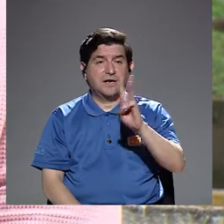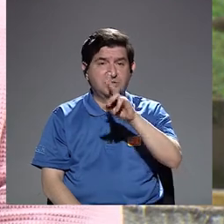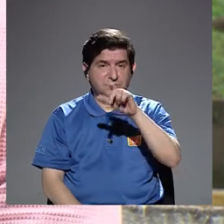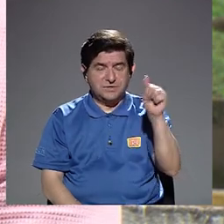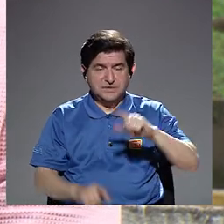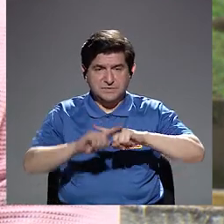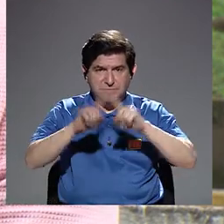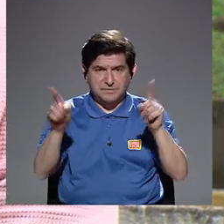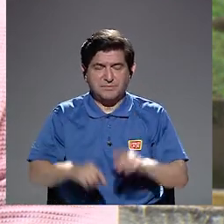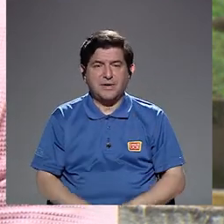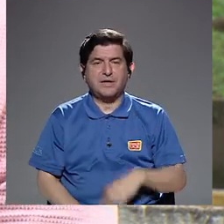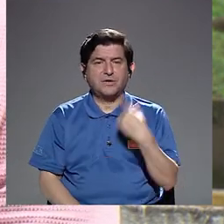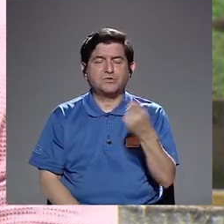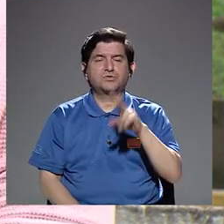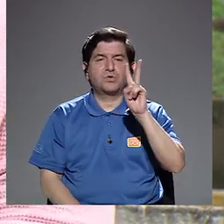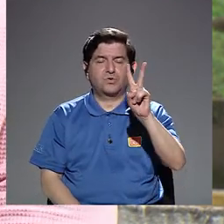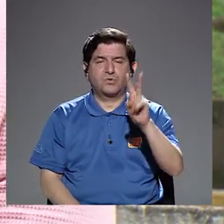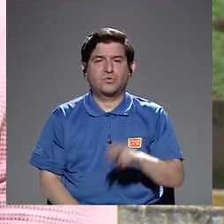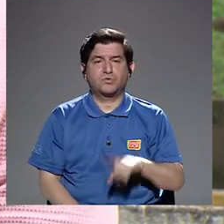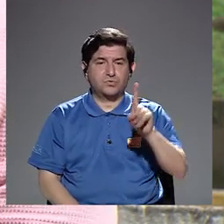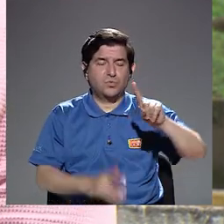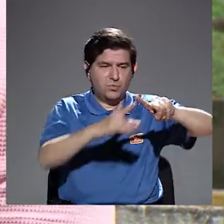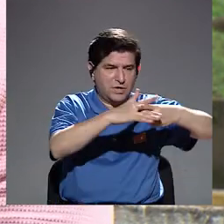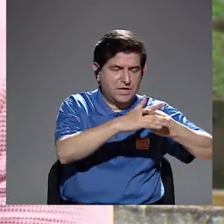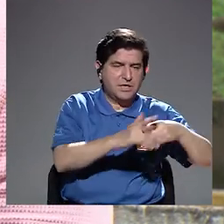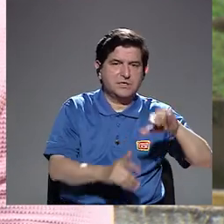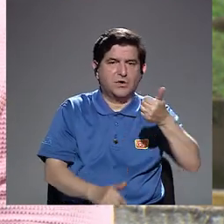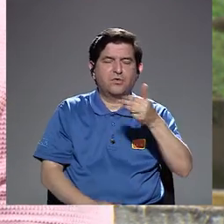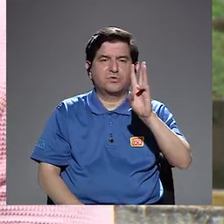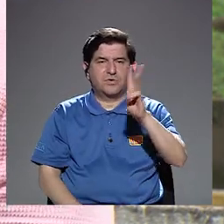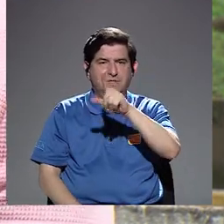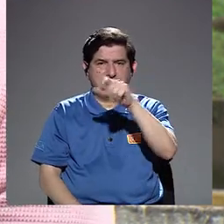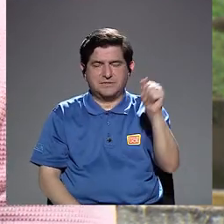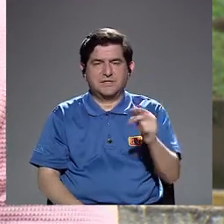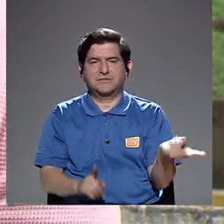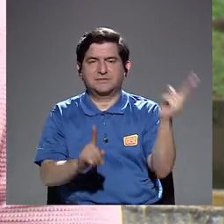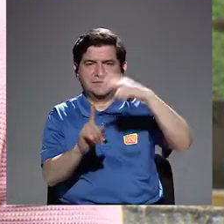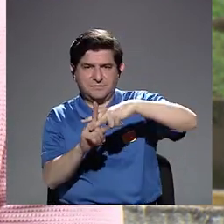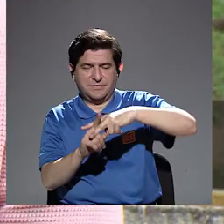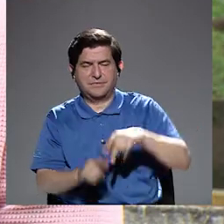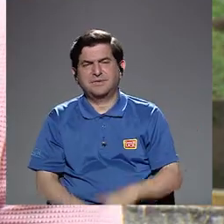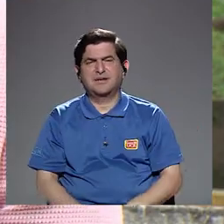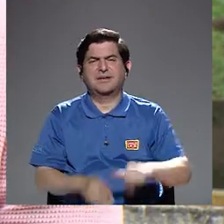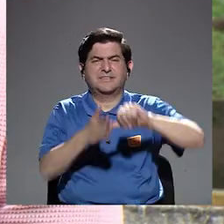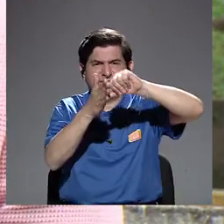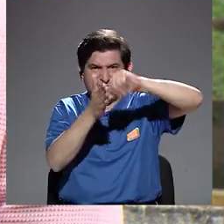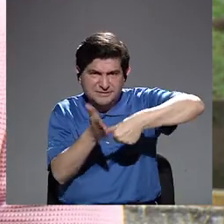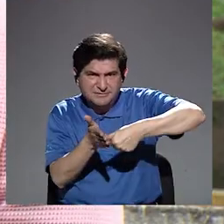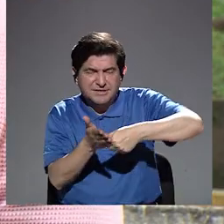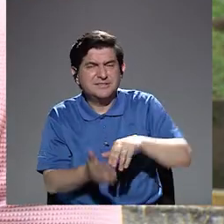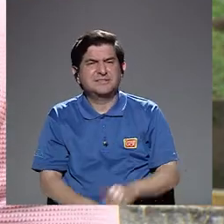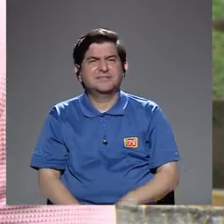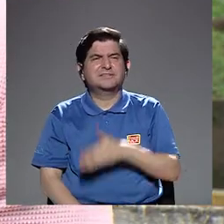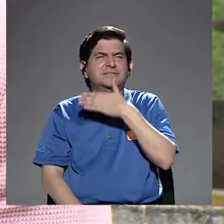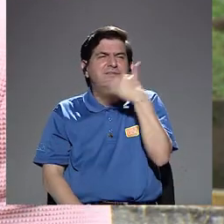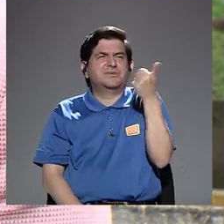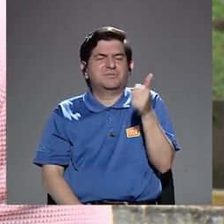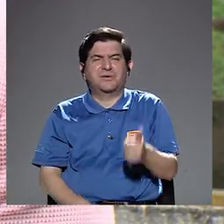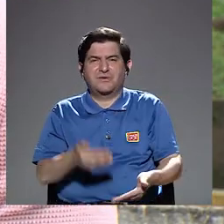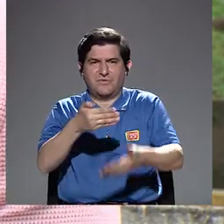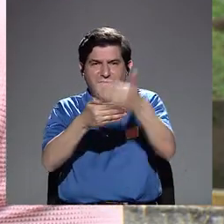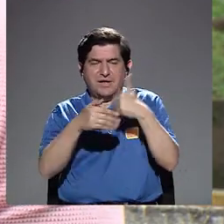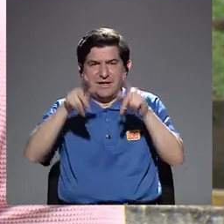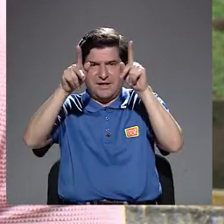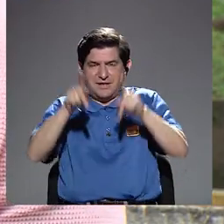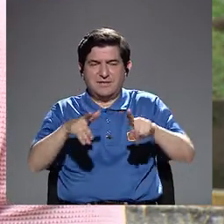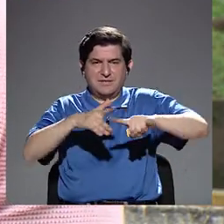meses, pero básicamente se ponen solo 2 dosis, una al inicio y otra a los 6 meses como tal. Se enfatiza mucho que lo ideal sería ponerla antes